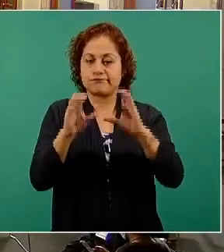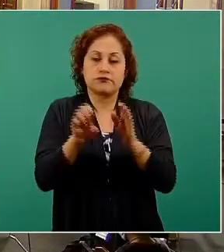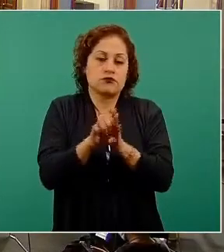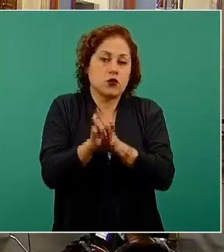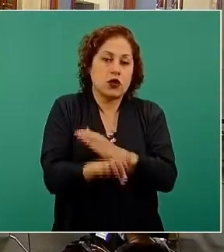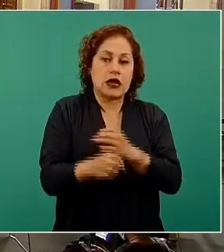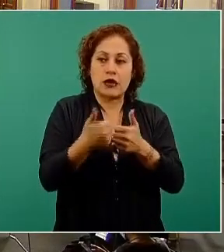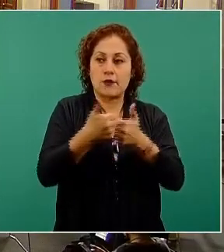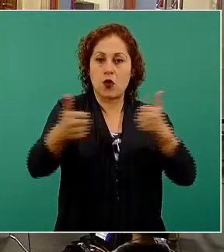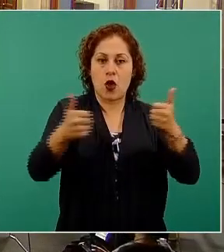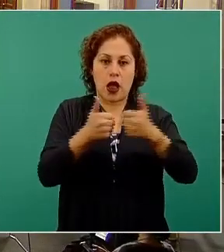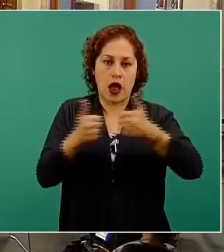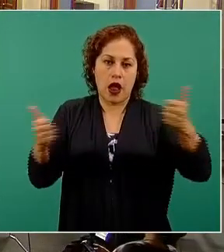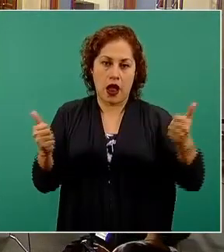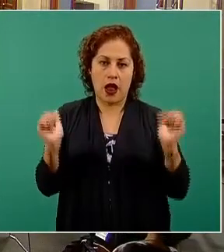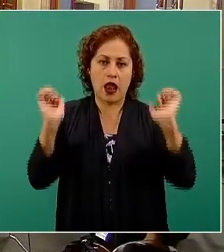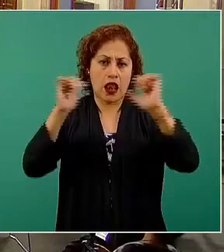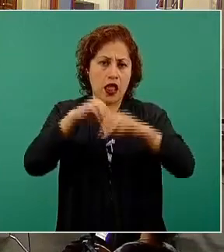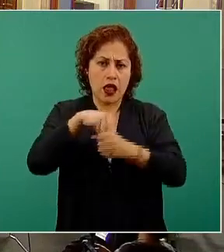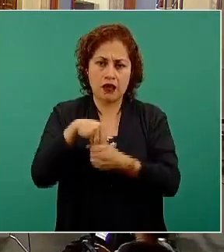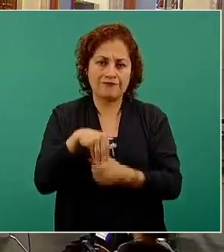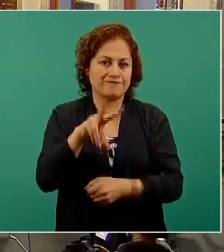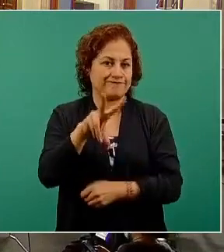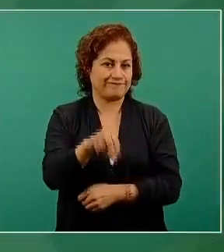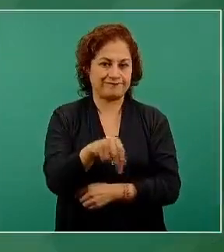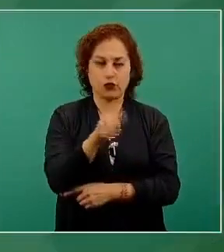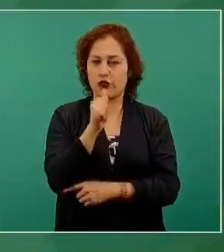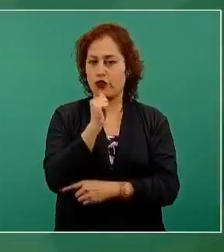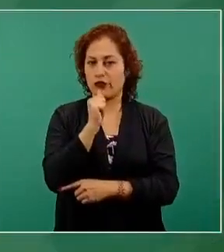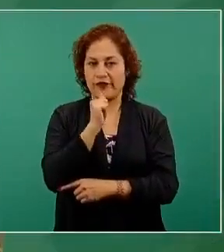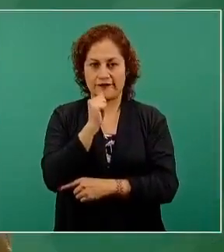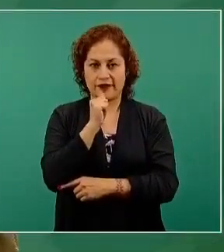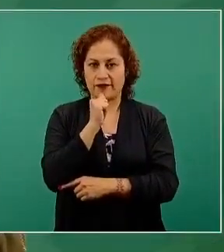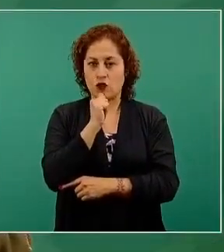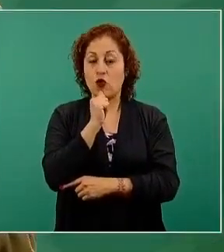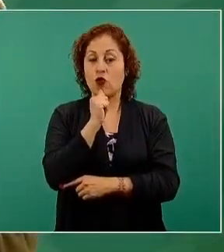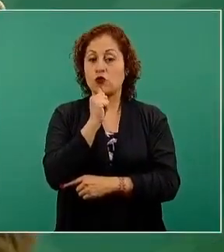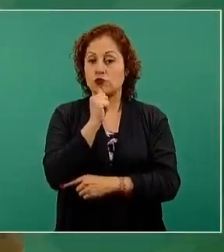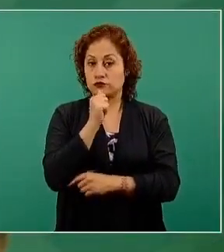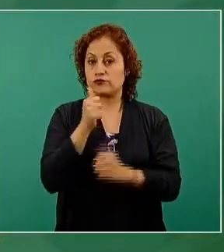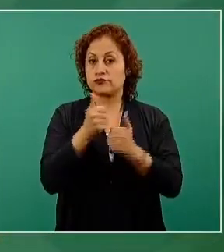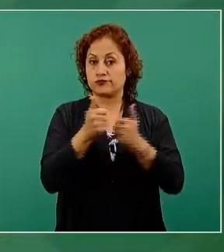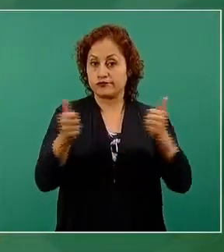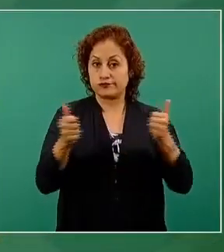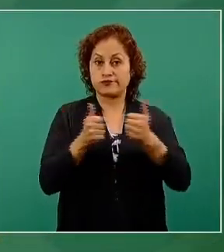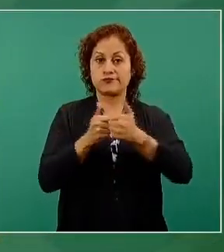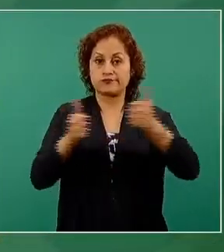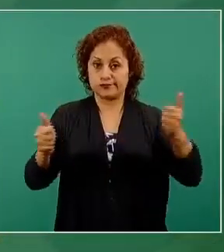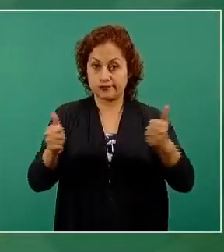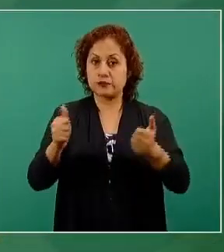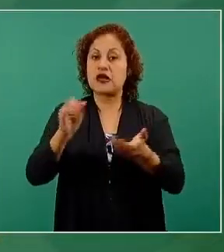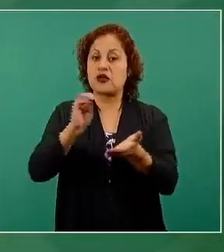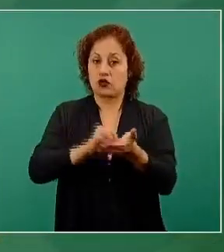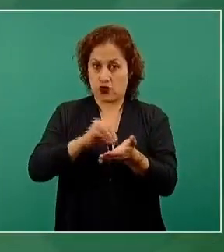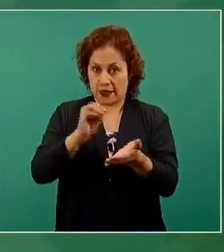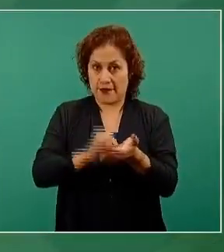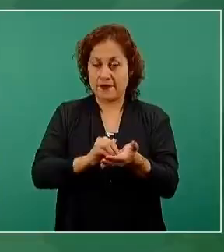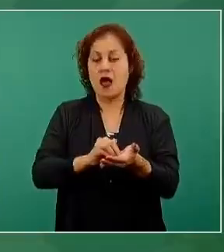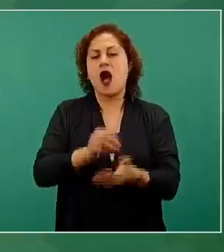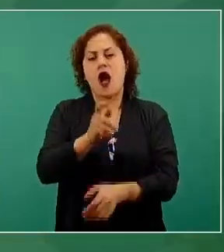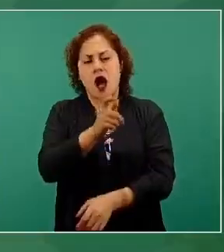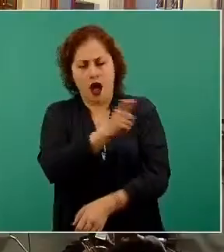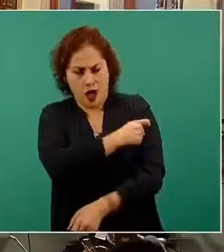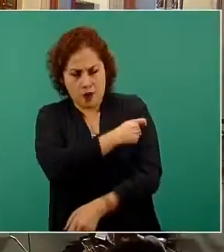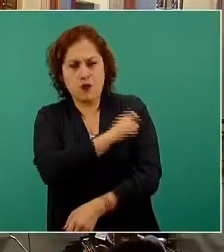menos transmisión comunitaria, pues se van a ir abriendo sectores y actividades. Y es muy importante la vacunación, ¿no? Pero también es importante que